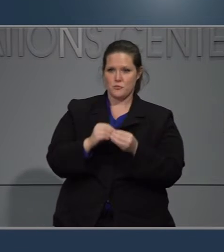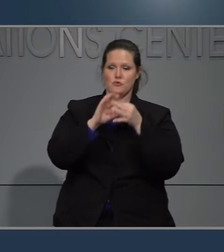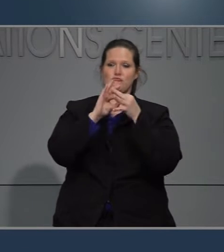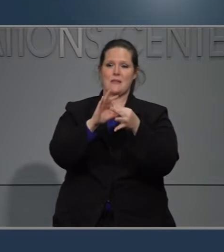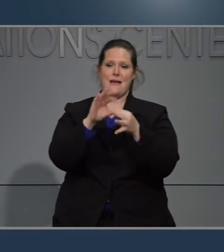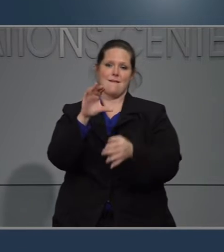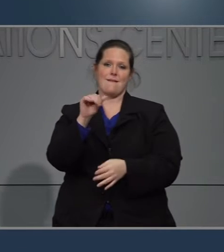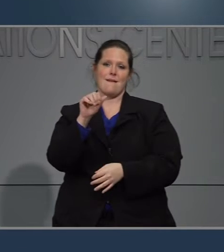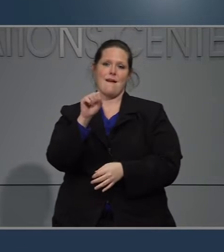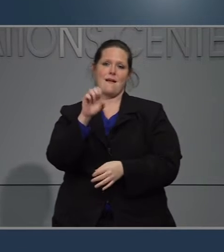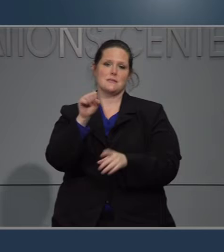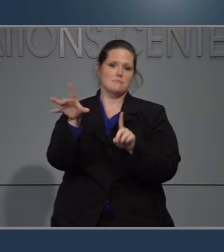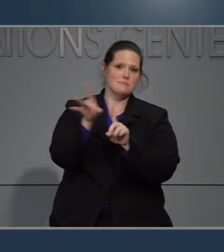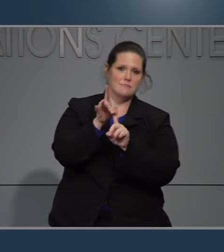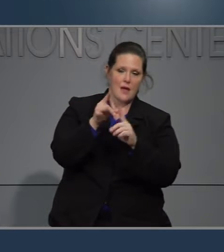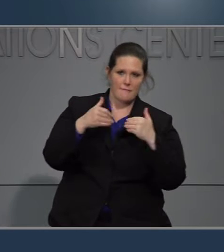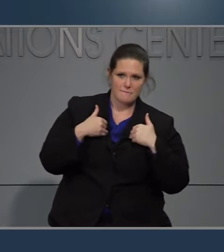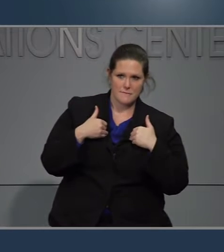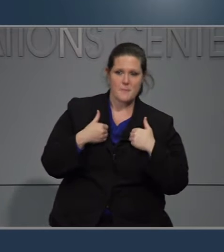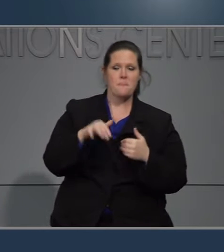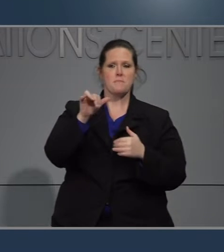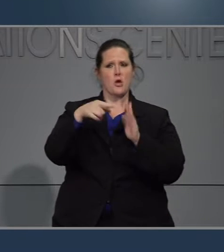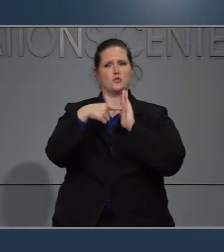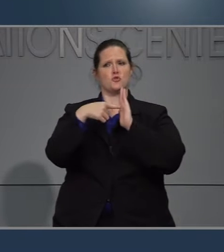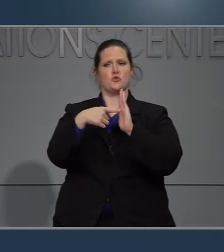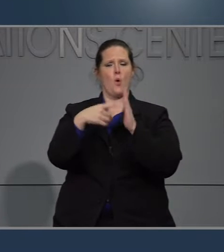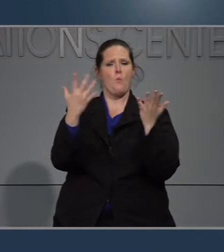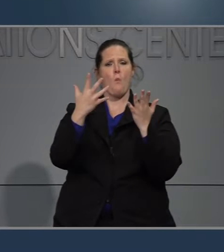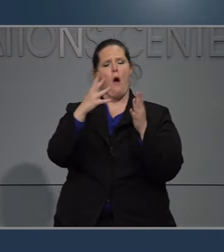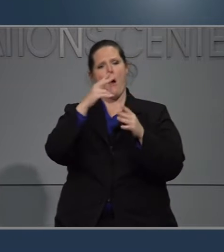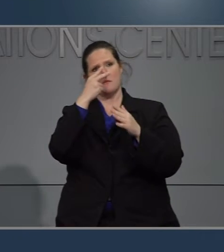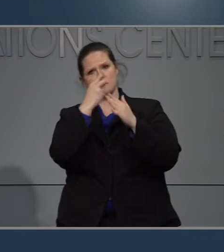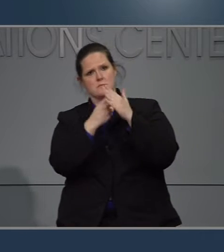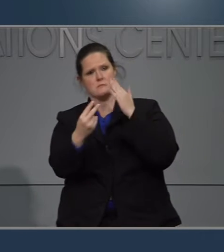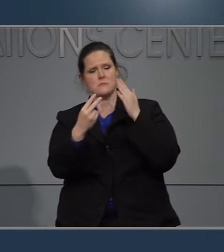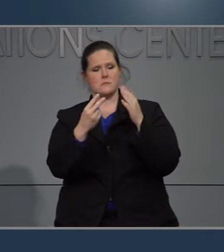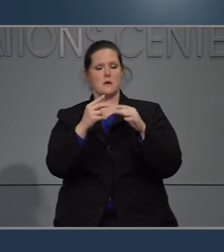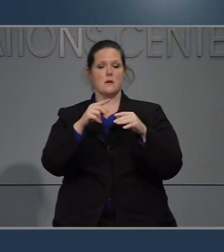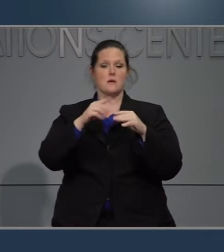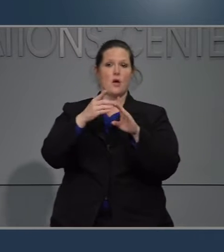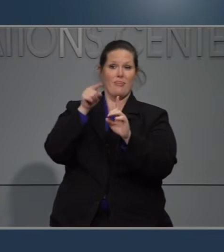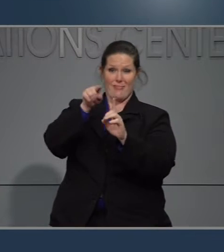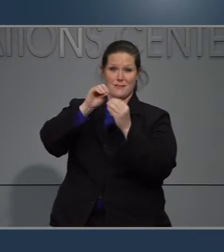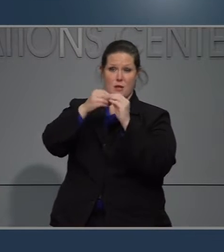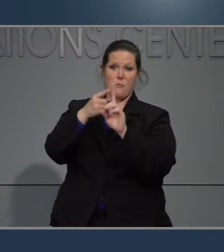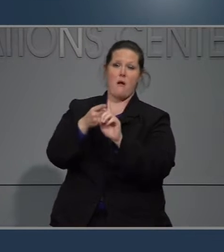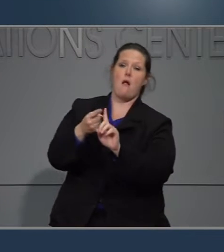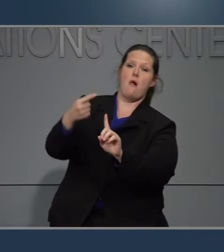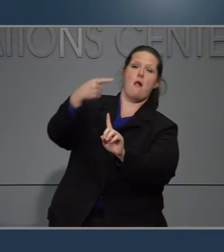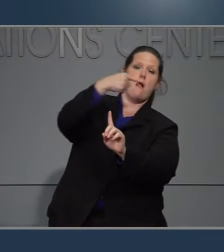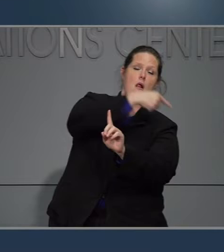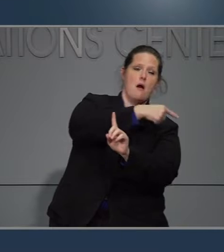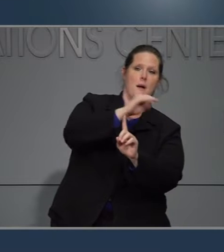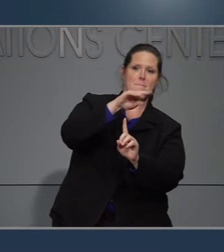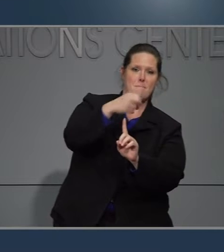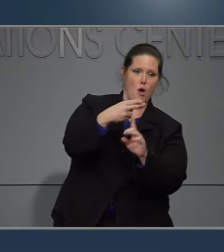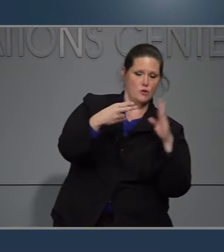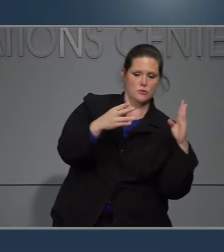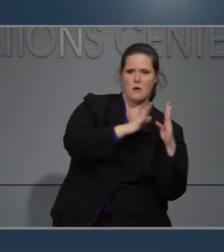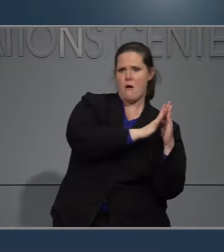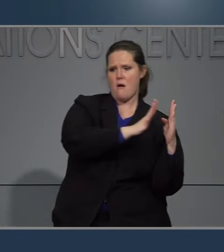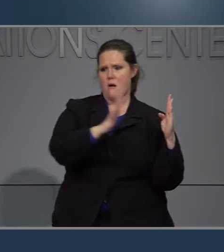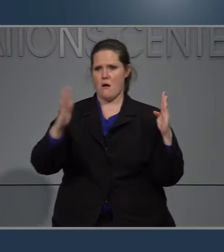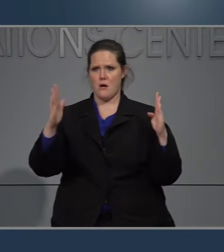trayectoria de casos nuevos desde que tuvimos nuestro primer caso en marzo. Pero vamos a acercarnos porque nos ayuda a tener